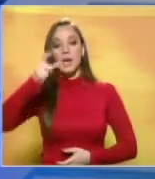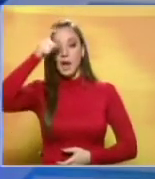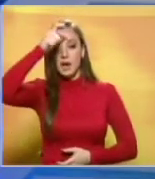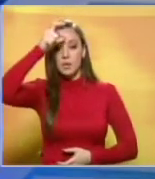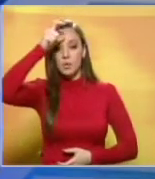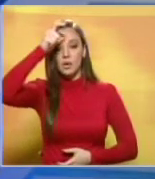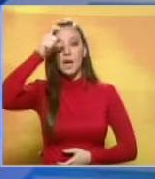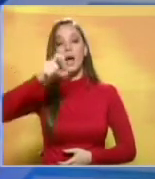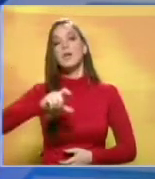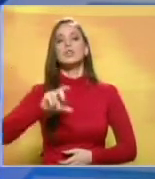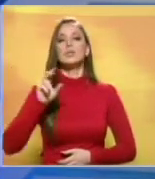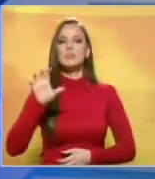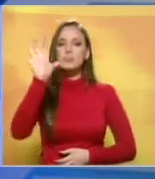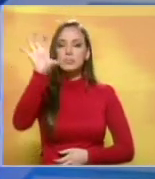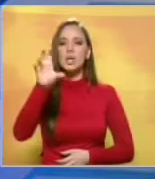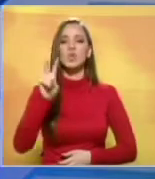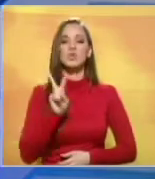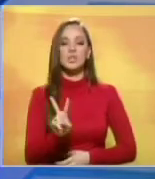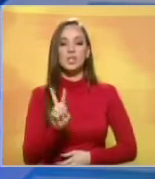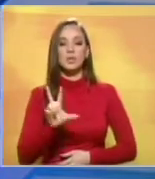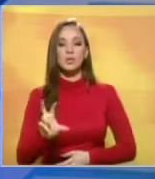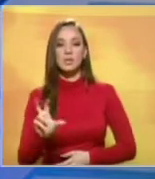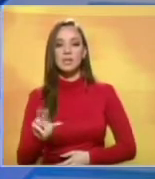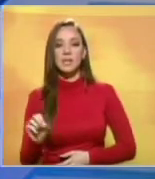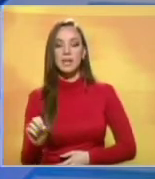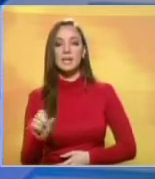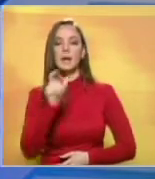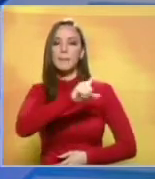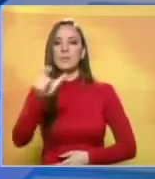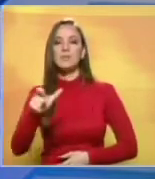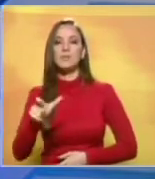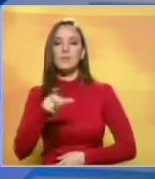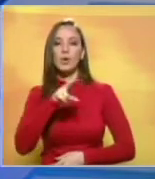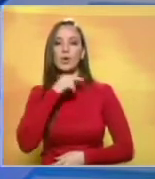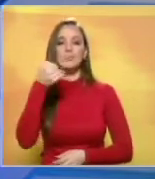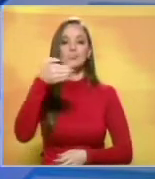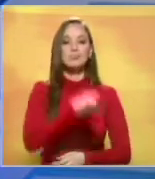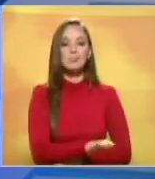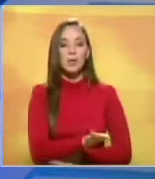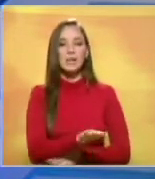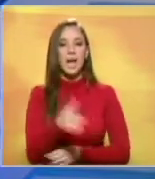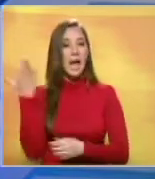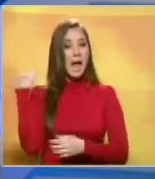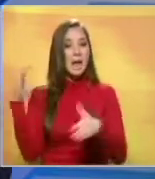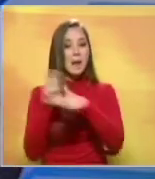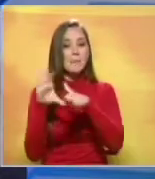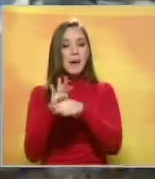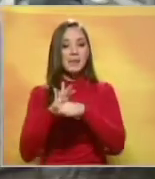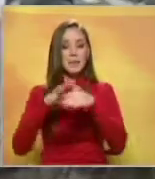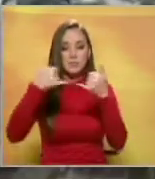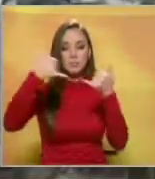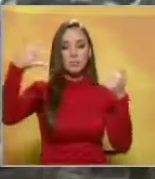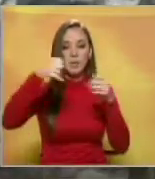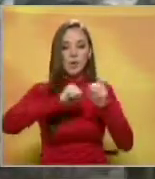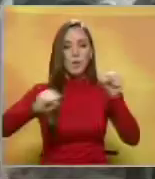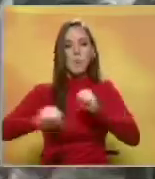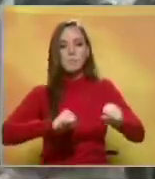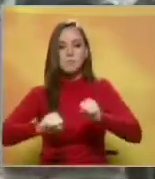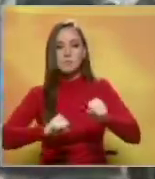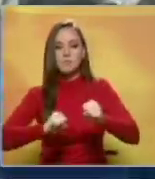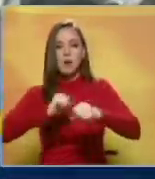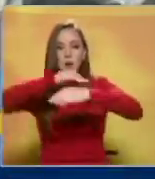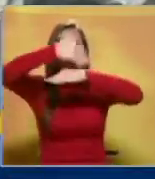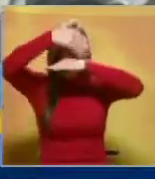230 cuerpos sin vida fueron recuperados de una mina de carbón que explotó el martes por una falla eléctrica el ministro de energía turco